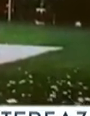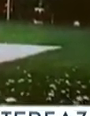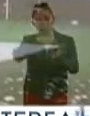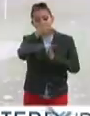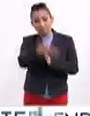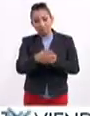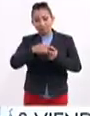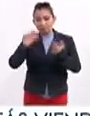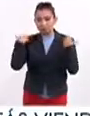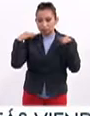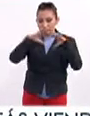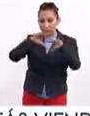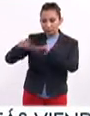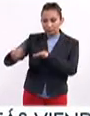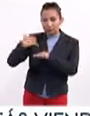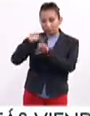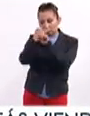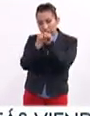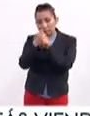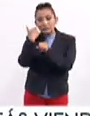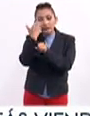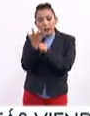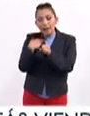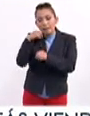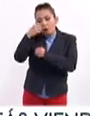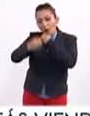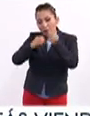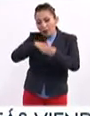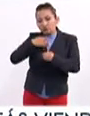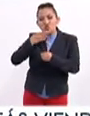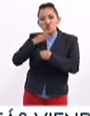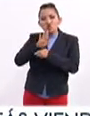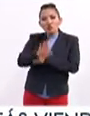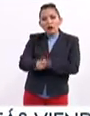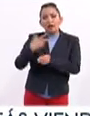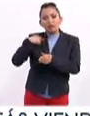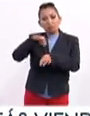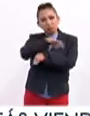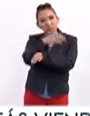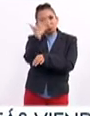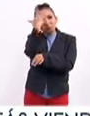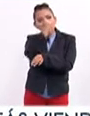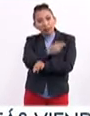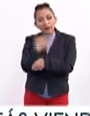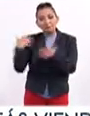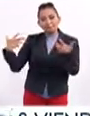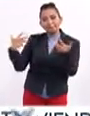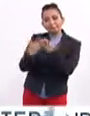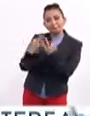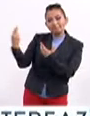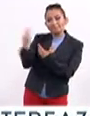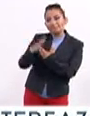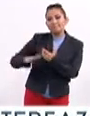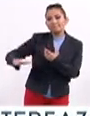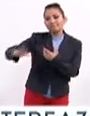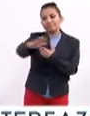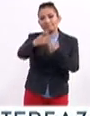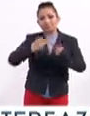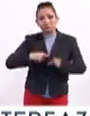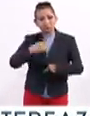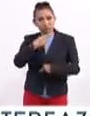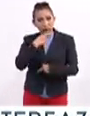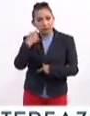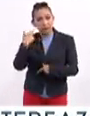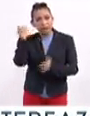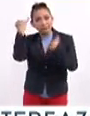Arquitecto, catedrático y académico que buscó hacer obras sustentables con un diseño agradable, acorde con las necesidades de los usuarios